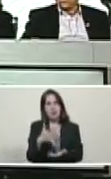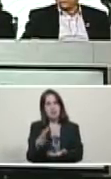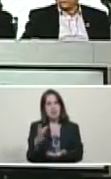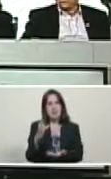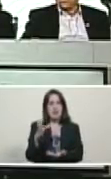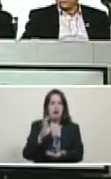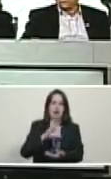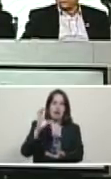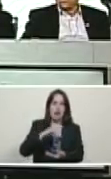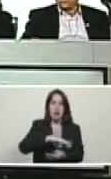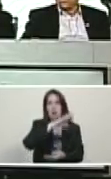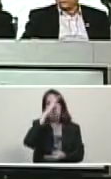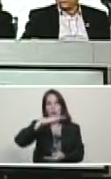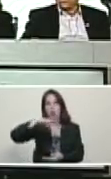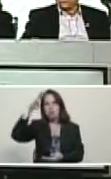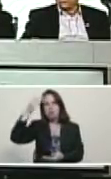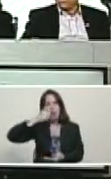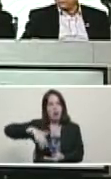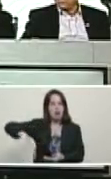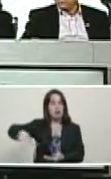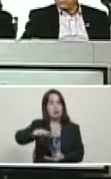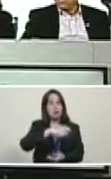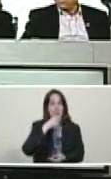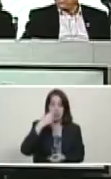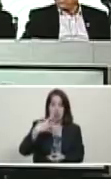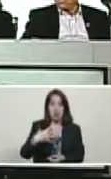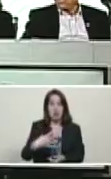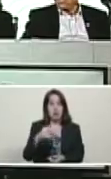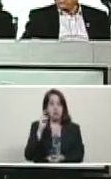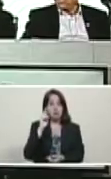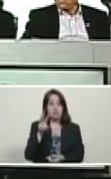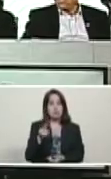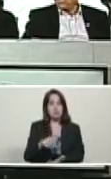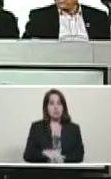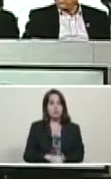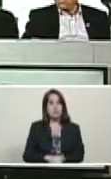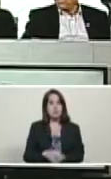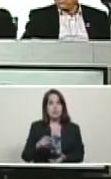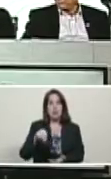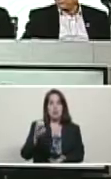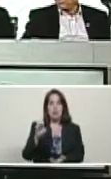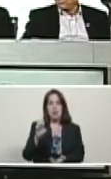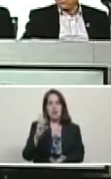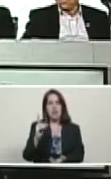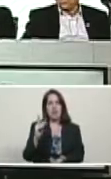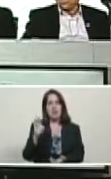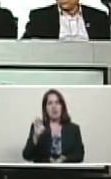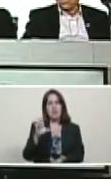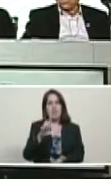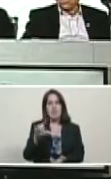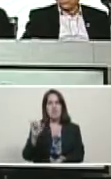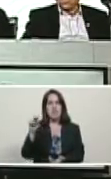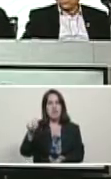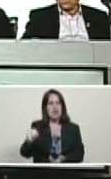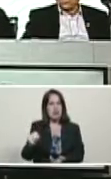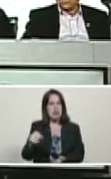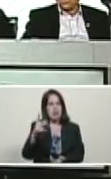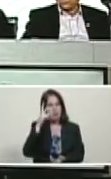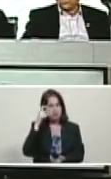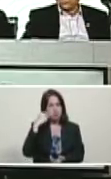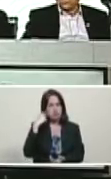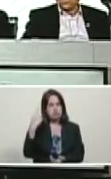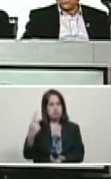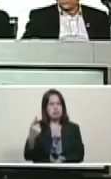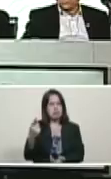montañas pequeños valles bellísimos medellín medellín que les suena medellín es la ciudad